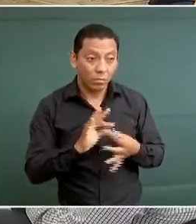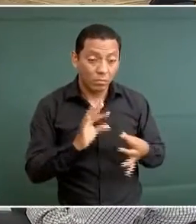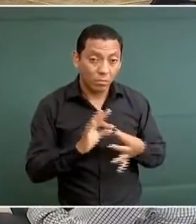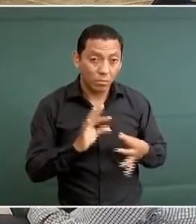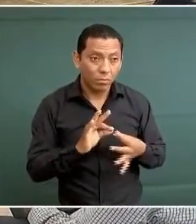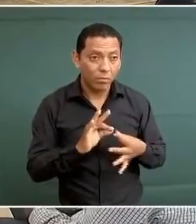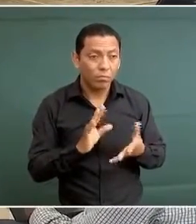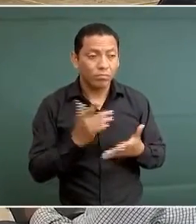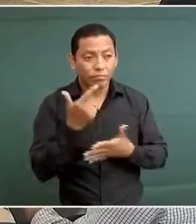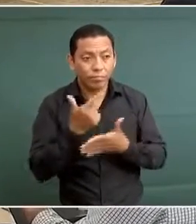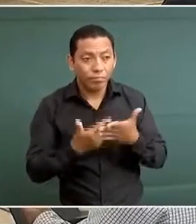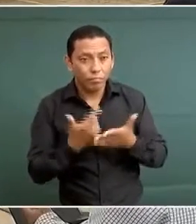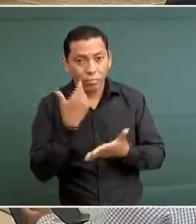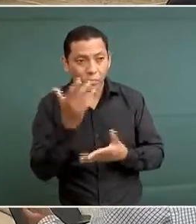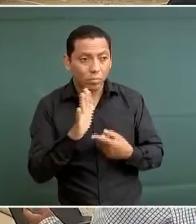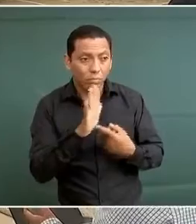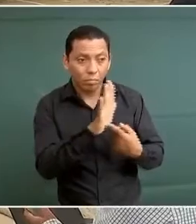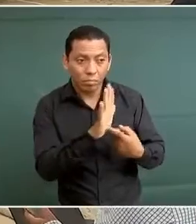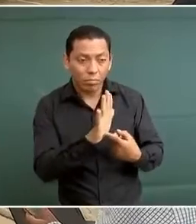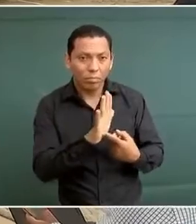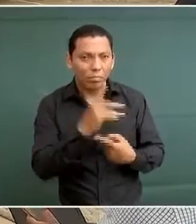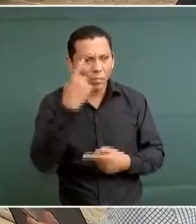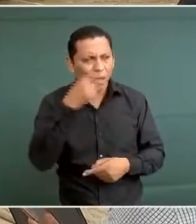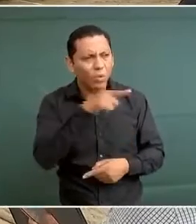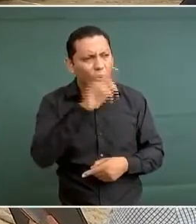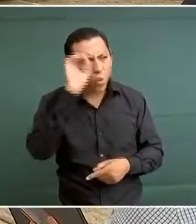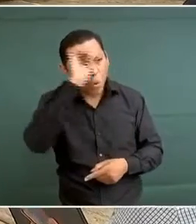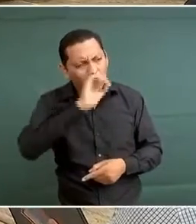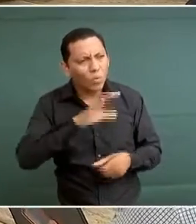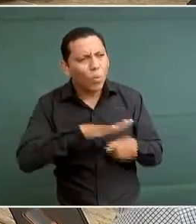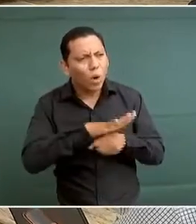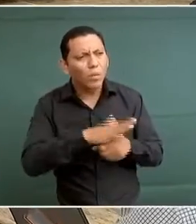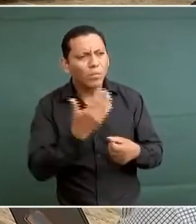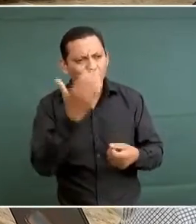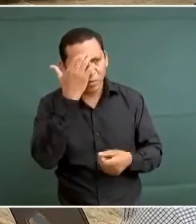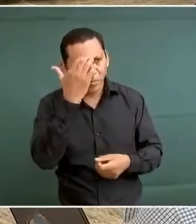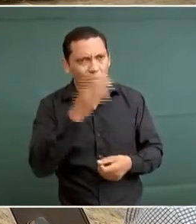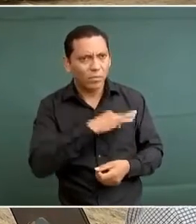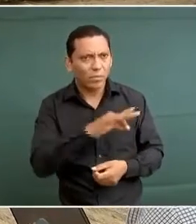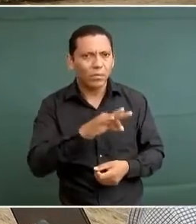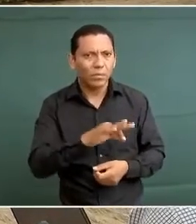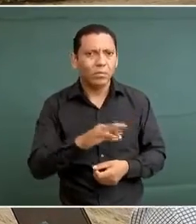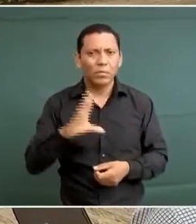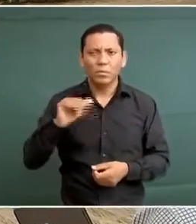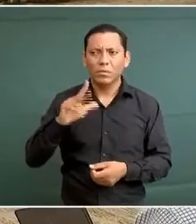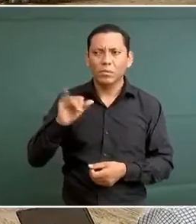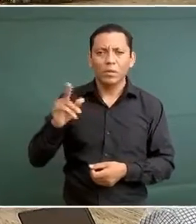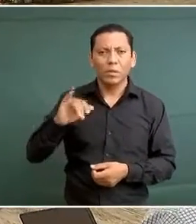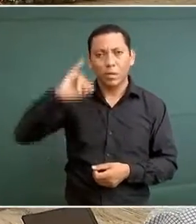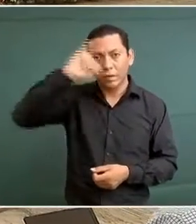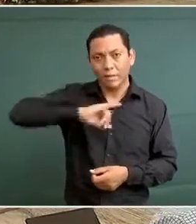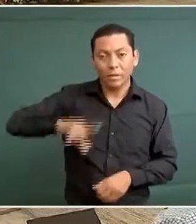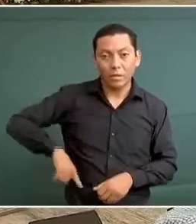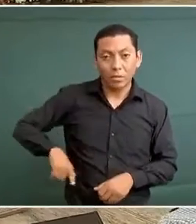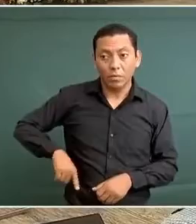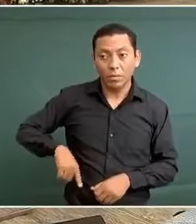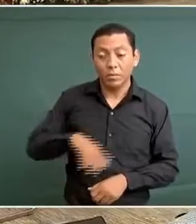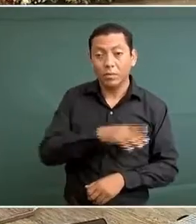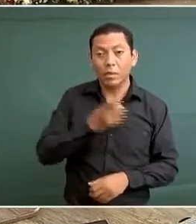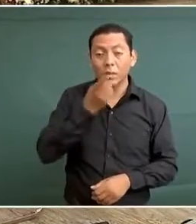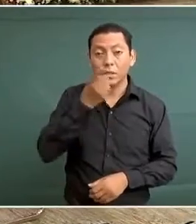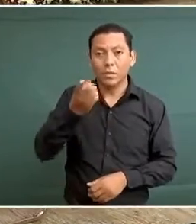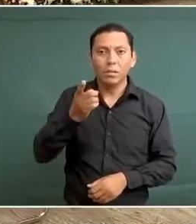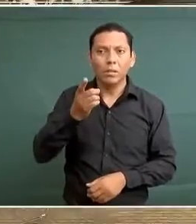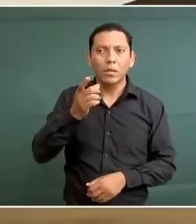varios datos quiero exponerle para conocer su opinión primero Claudia Schenbaum la jefa de gobierno ya dice que